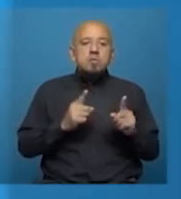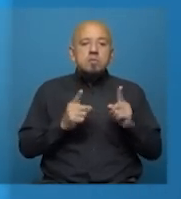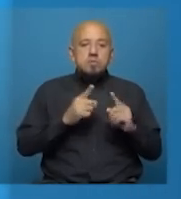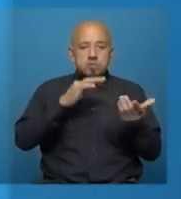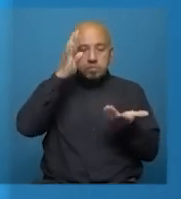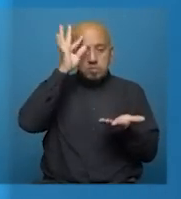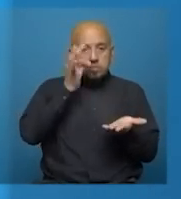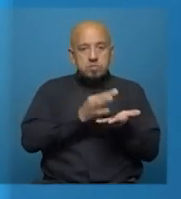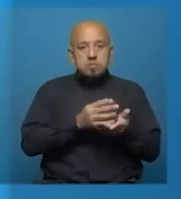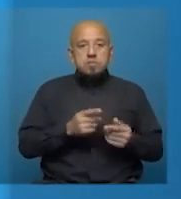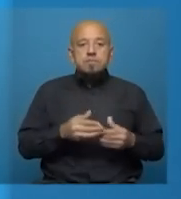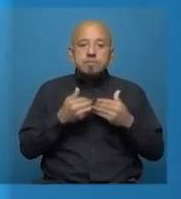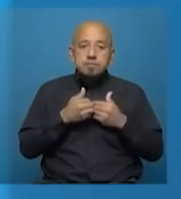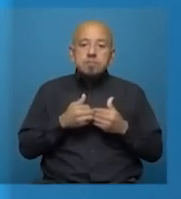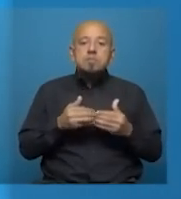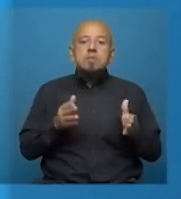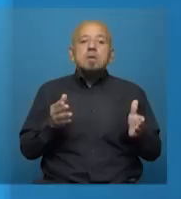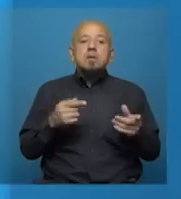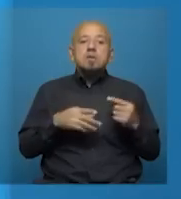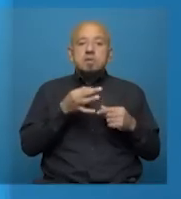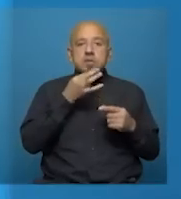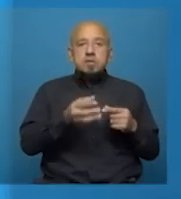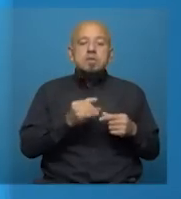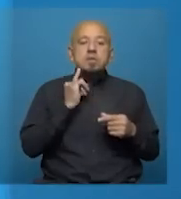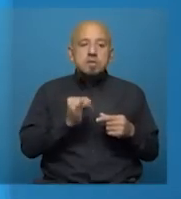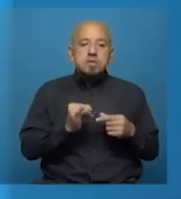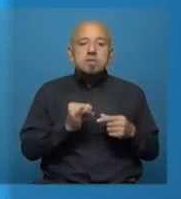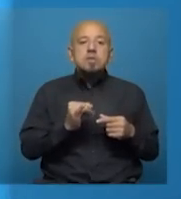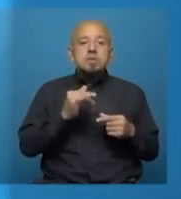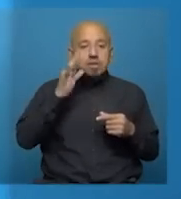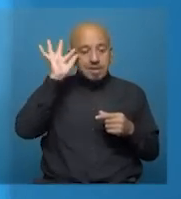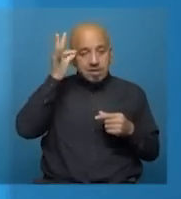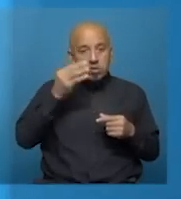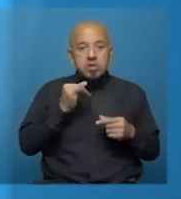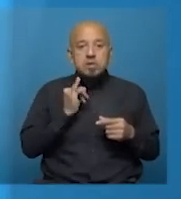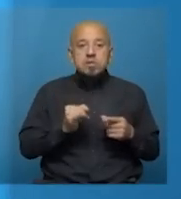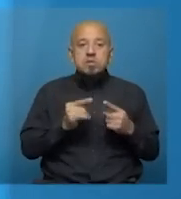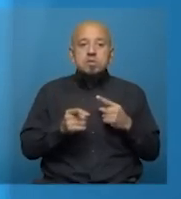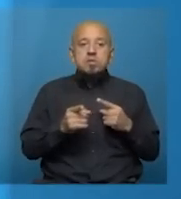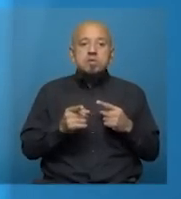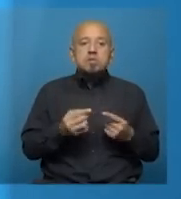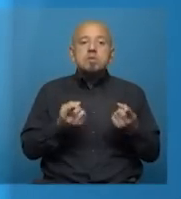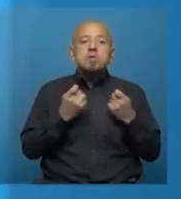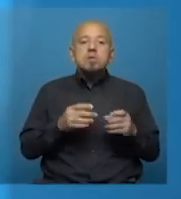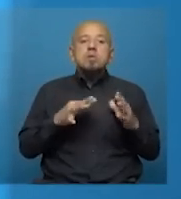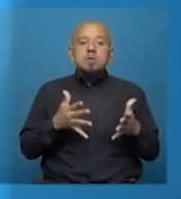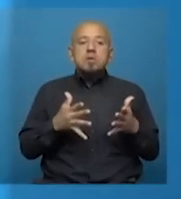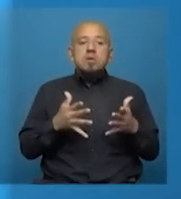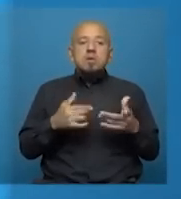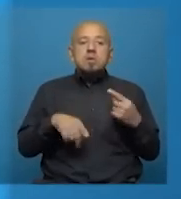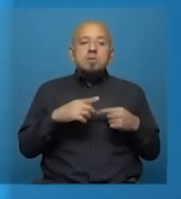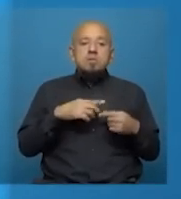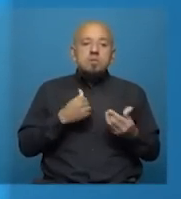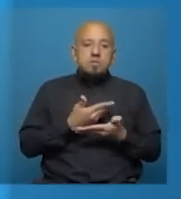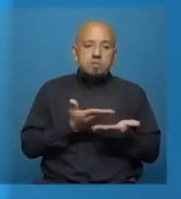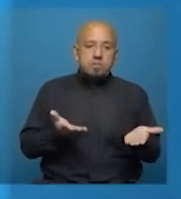pueblos. Empezaron a pronunciarse a que sí, que creían necesario. ¿Necesario para qué? ¿Para que se